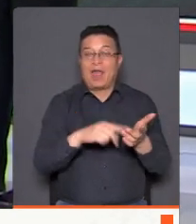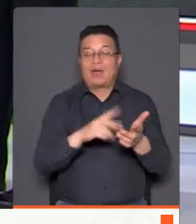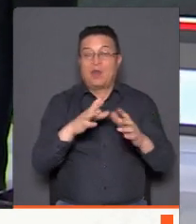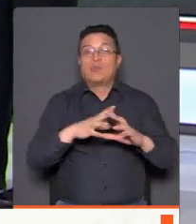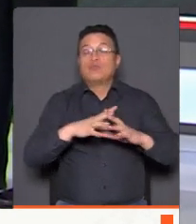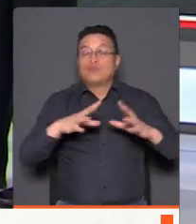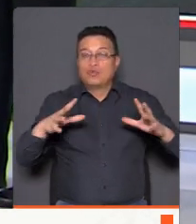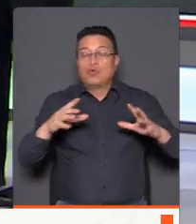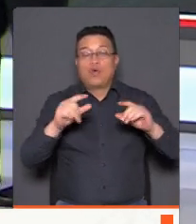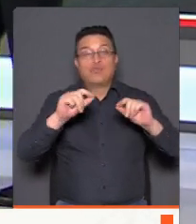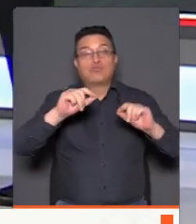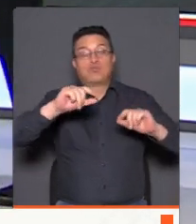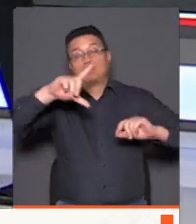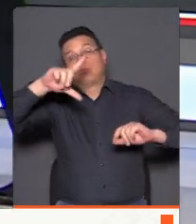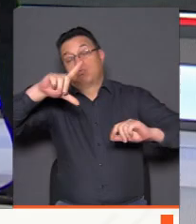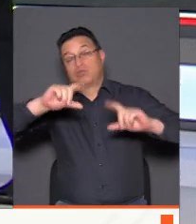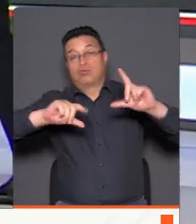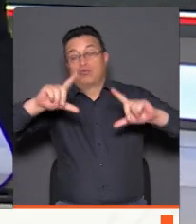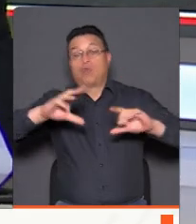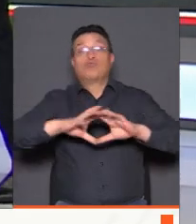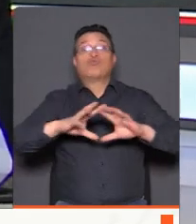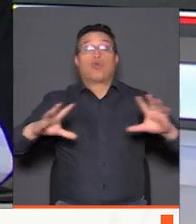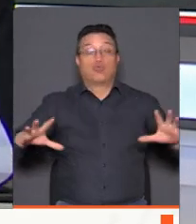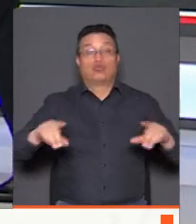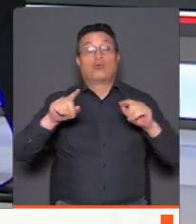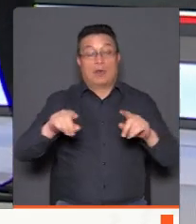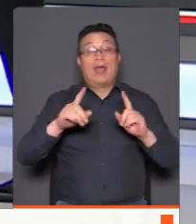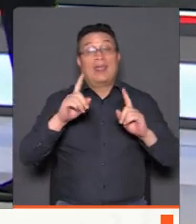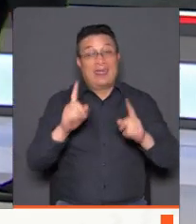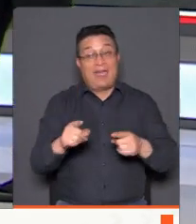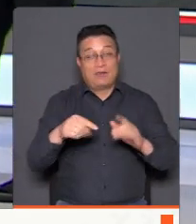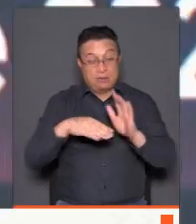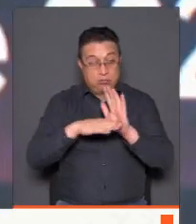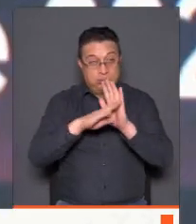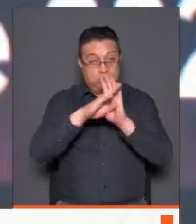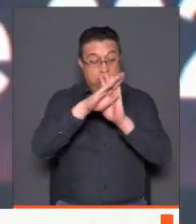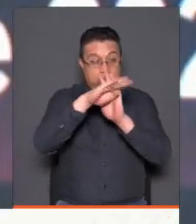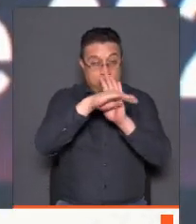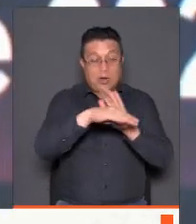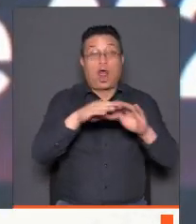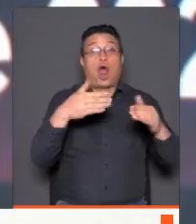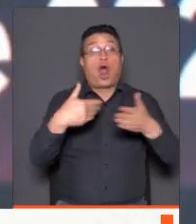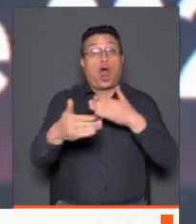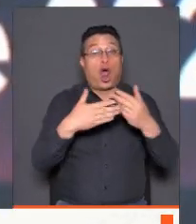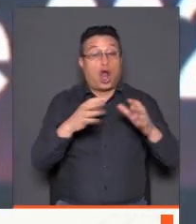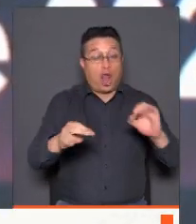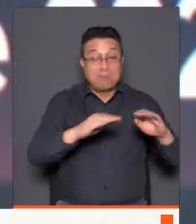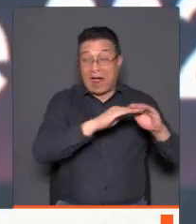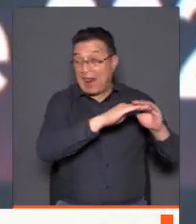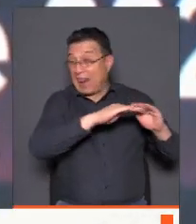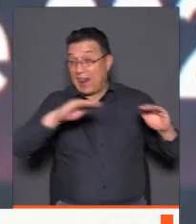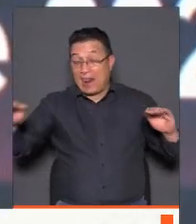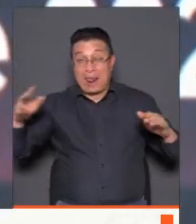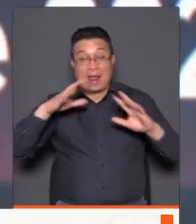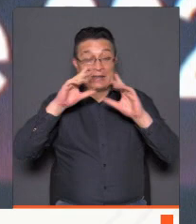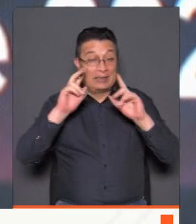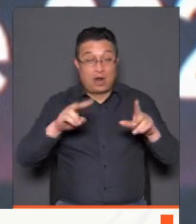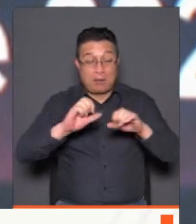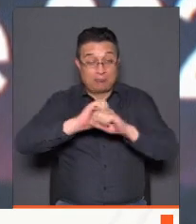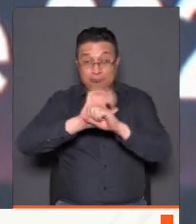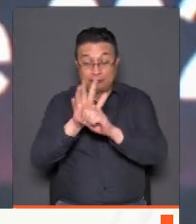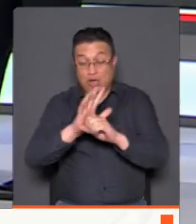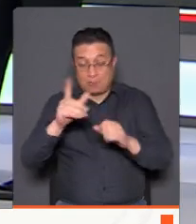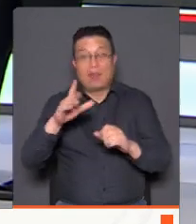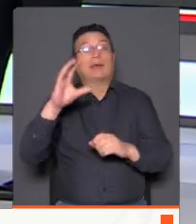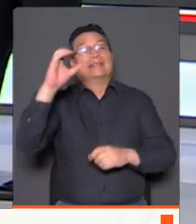demasiado el volumen. Vamos a tener que llegar, a lo mejor en esta curva, cuando venga la baja, a la normalidad. Y esa normalidad, evidentemente, que nunca va a ser cero. Y